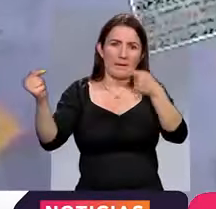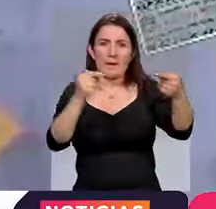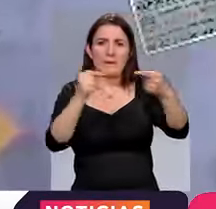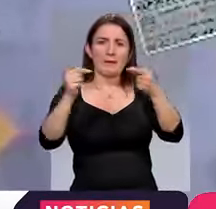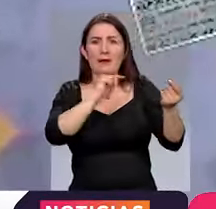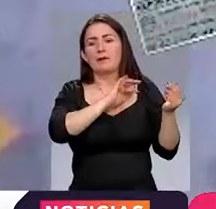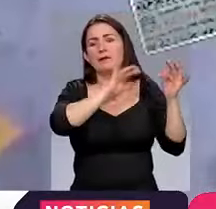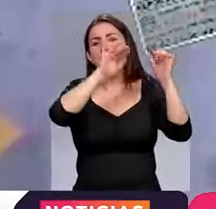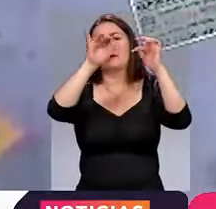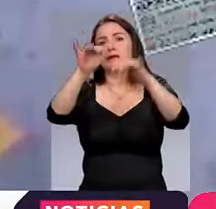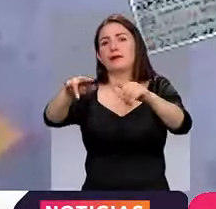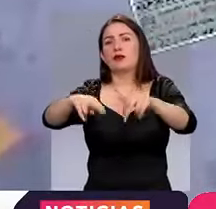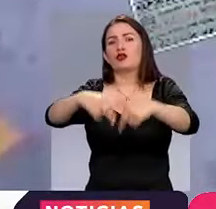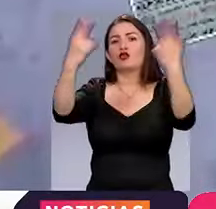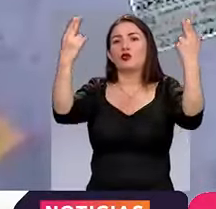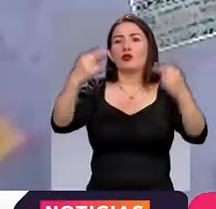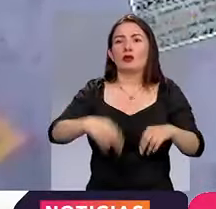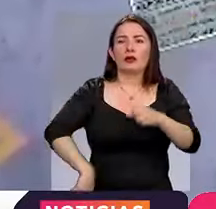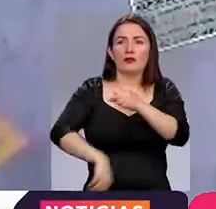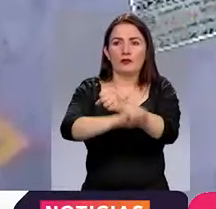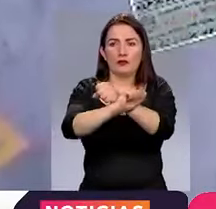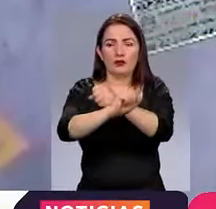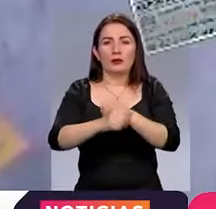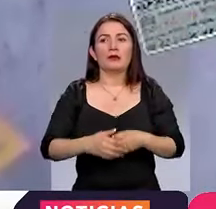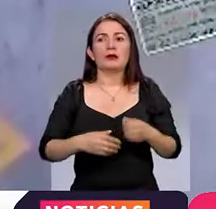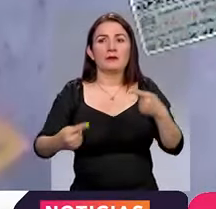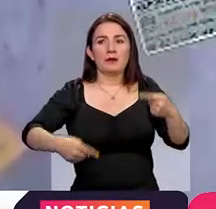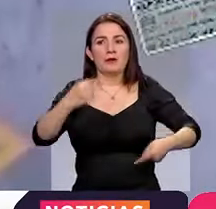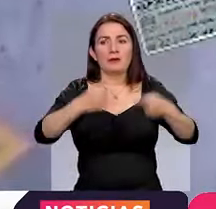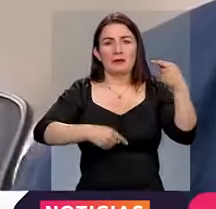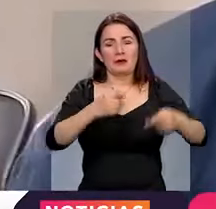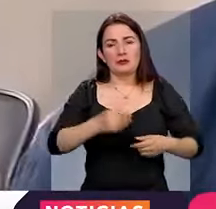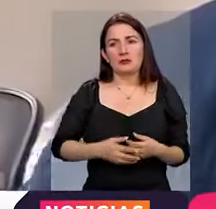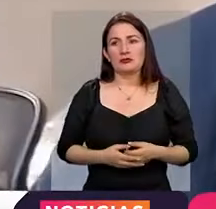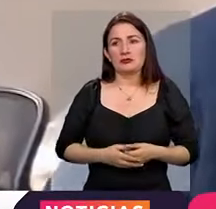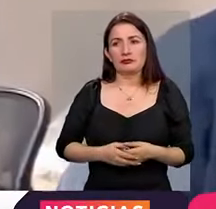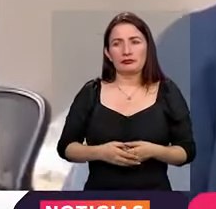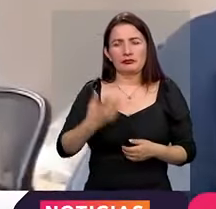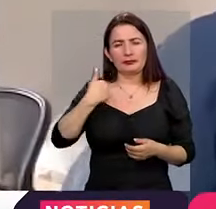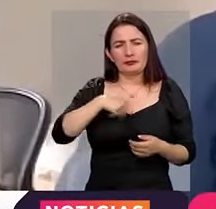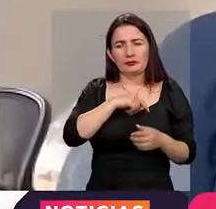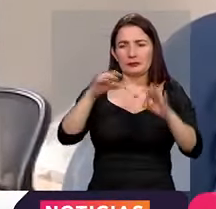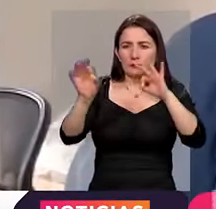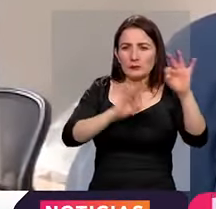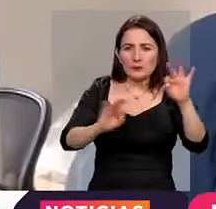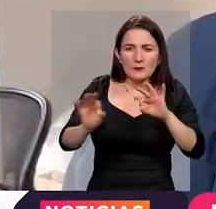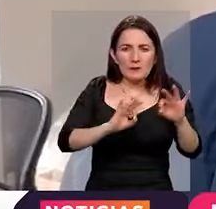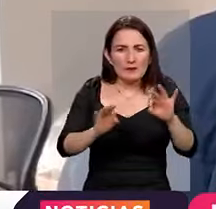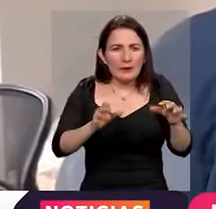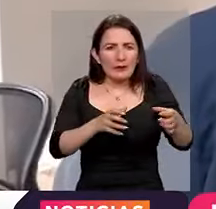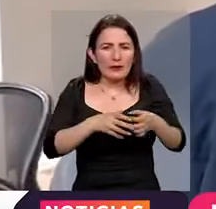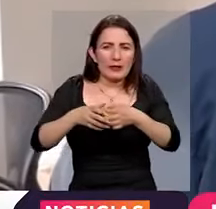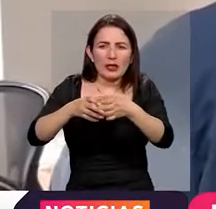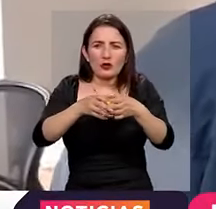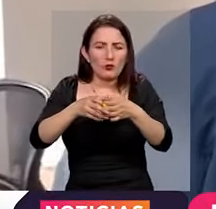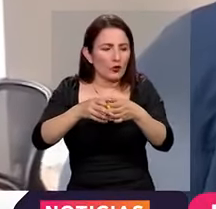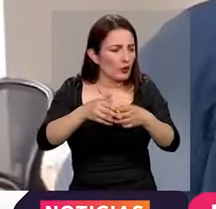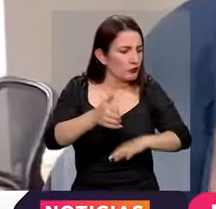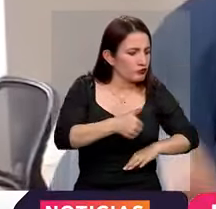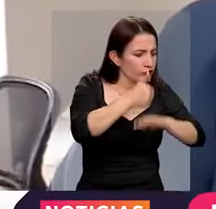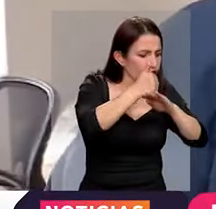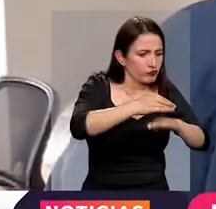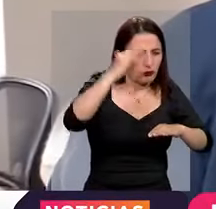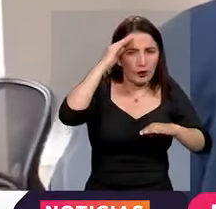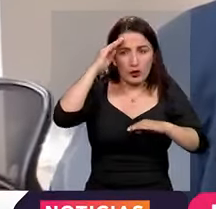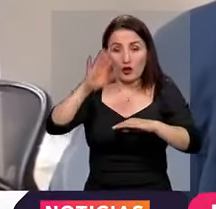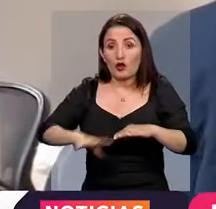hacia Tunja a presenciar el encuentro del equipo verdolaga contra Patriotas. Estamos organizando con todo el equipo del puesto de mando unificado